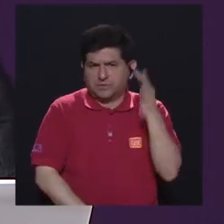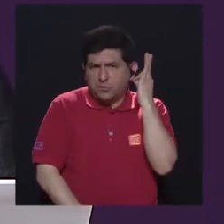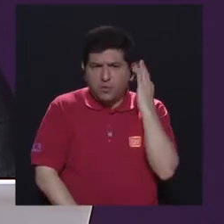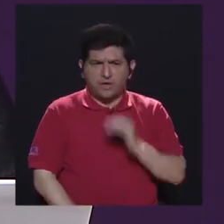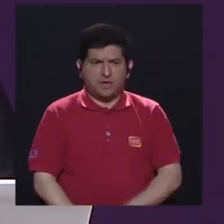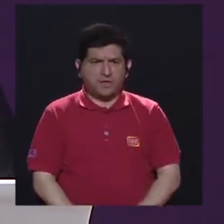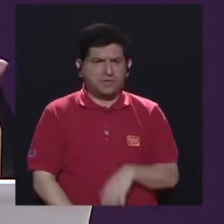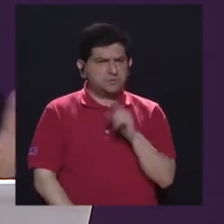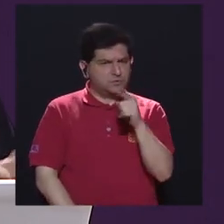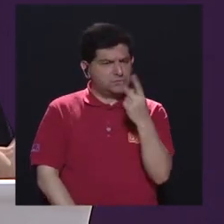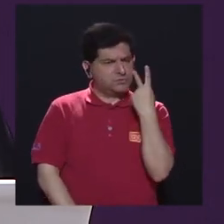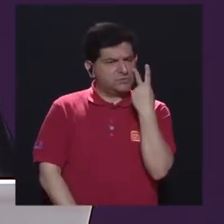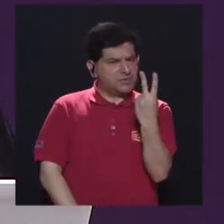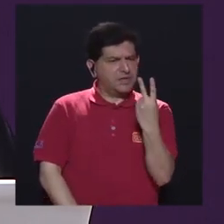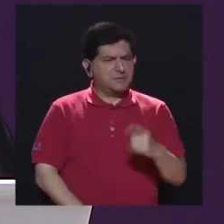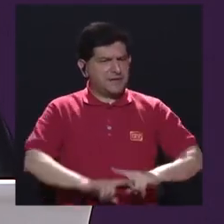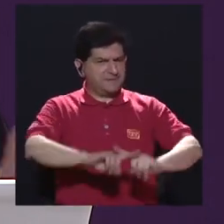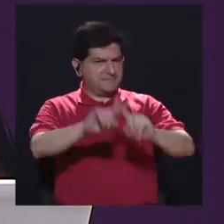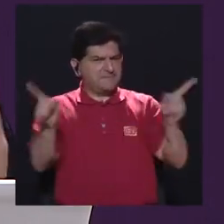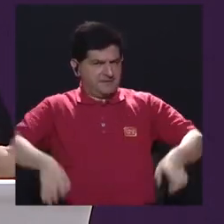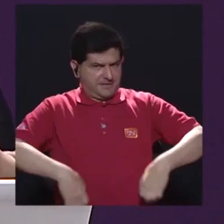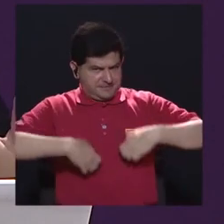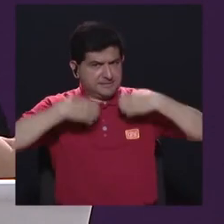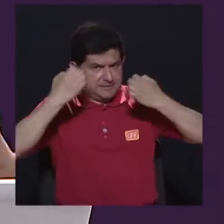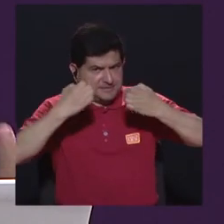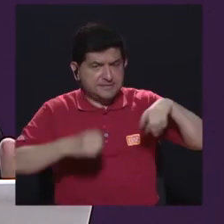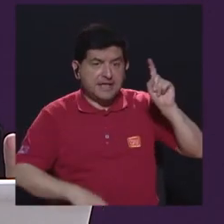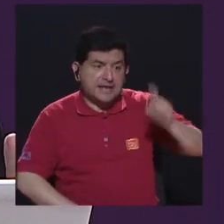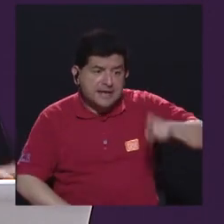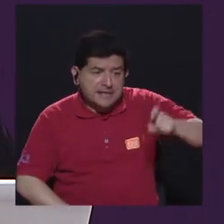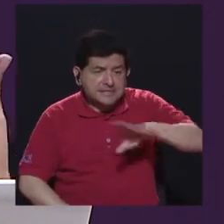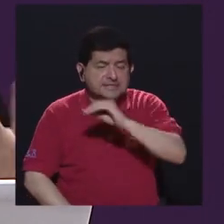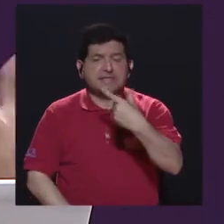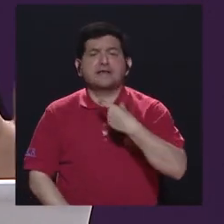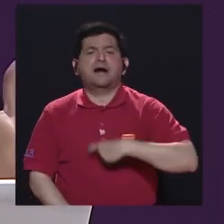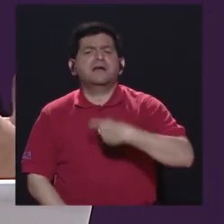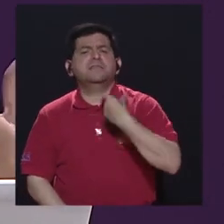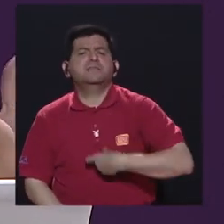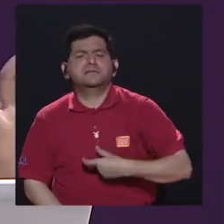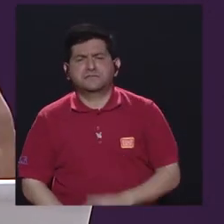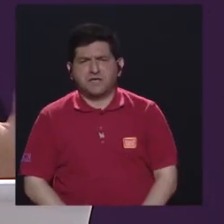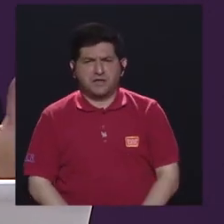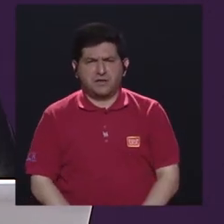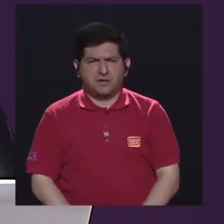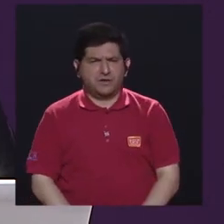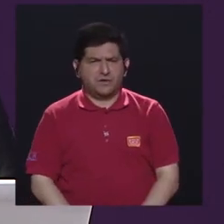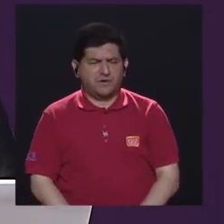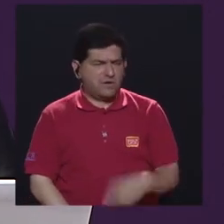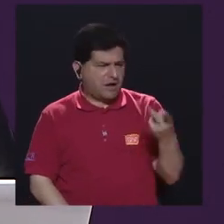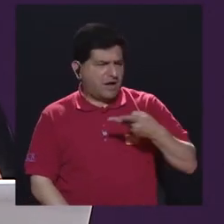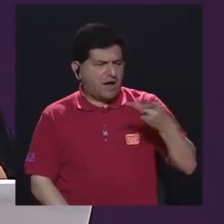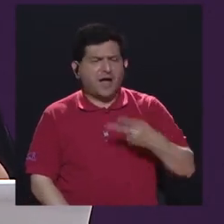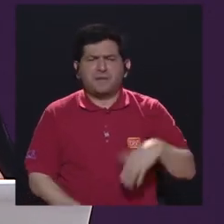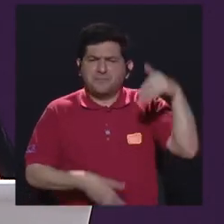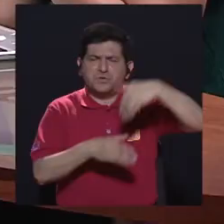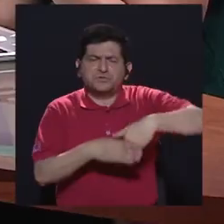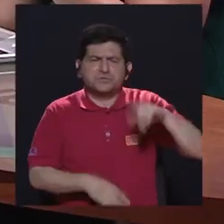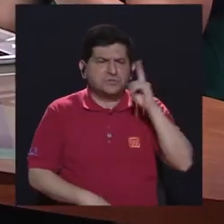verían ustedes si hay alguna diferencia entre necesidad y deseo? ¿Cómo se juega la necesidad y el deseo en la